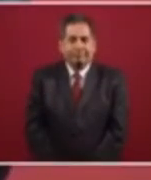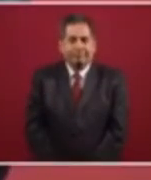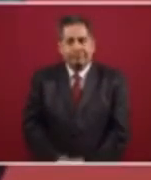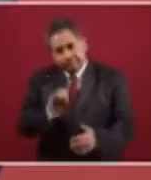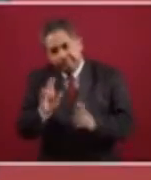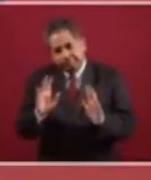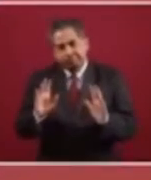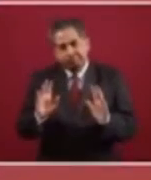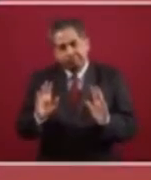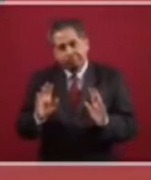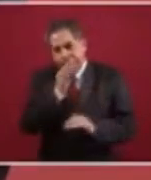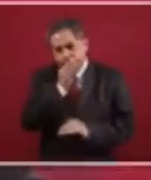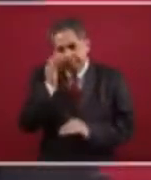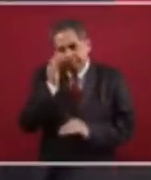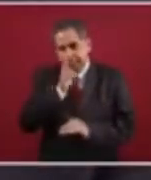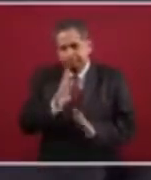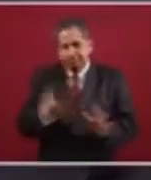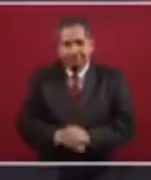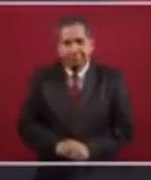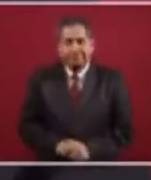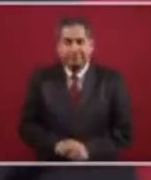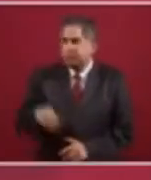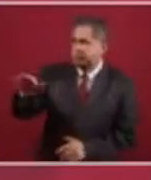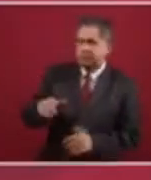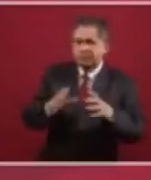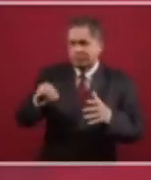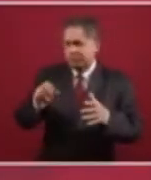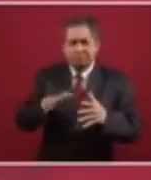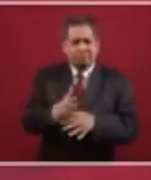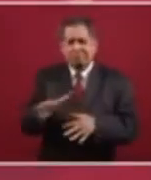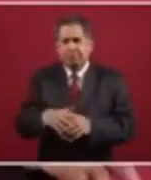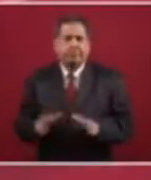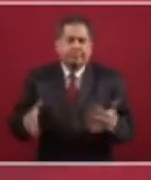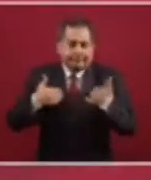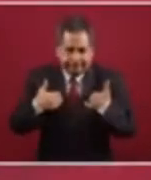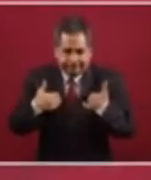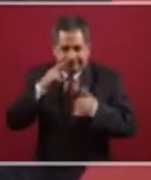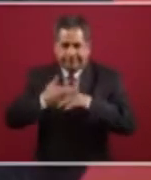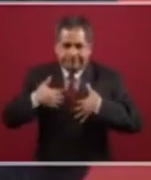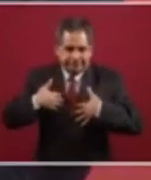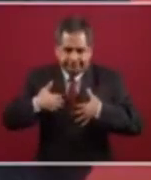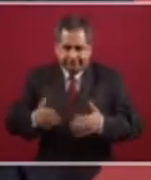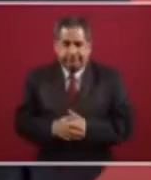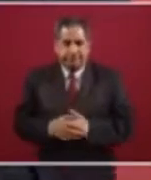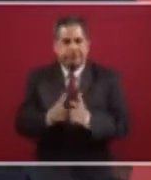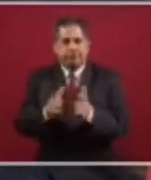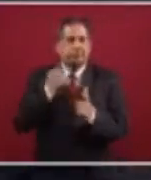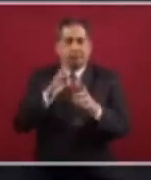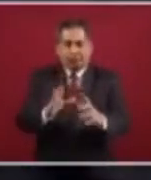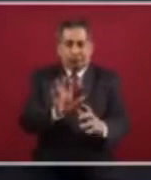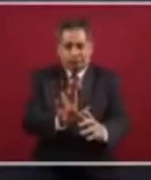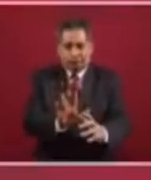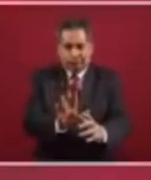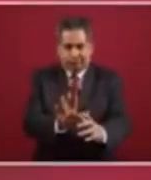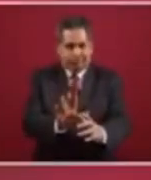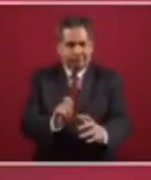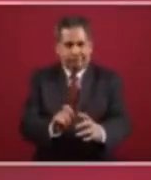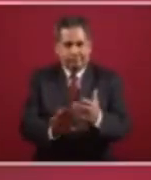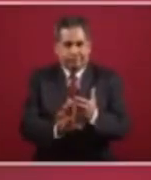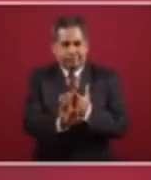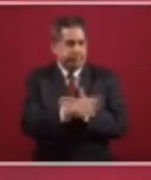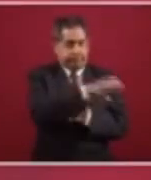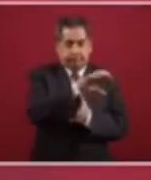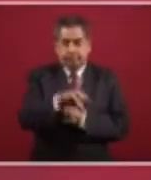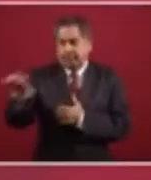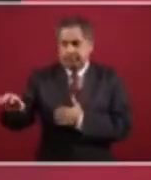No puedo meter. Sí, pero. ¿Con qué partido queda la deriva, presidente? No me corresponde. Partido, como su nombre lo indica, es una